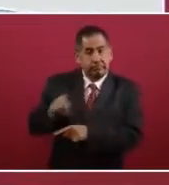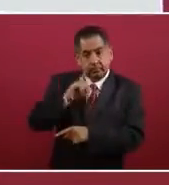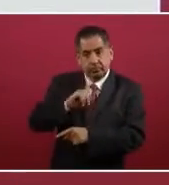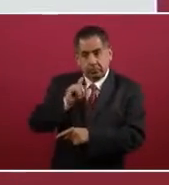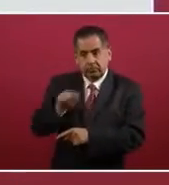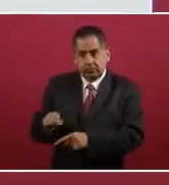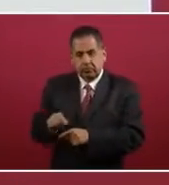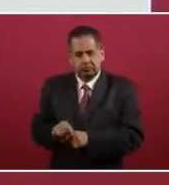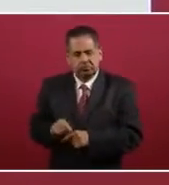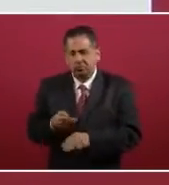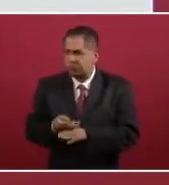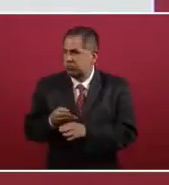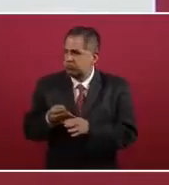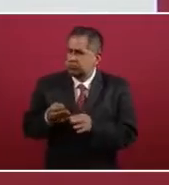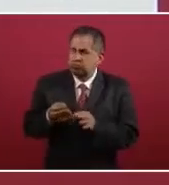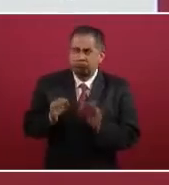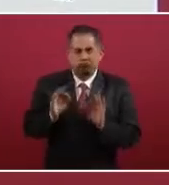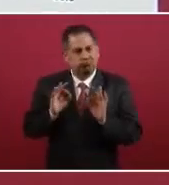muy fina,